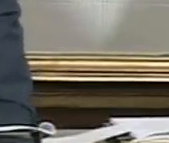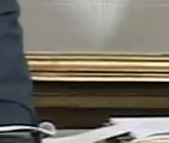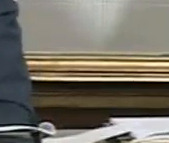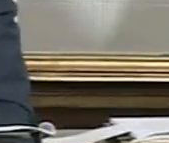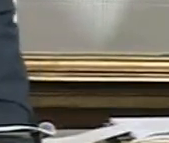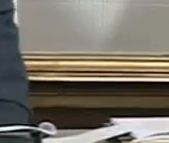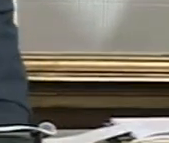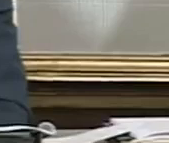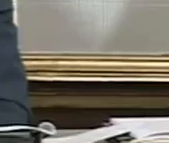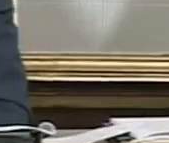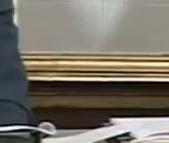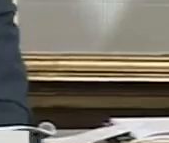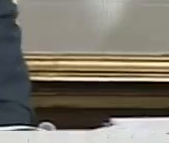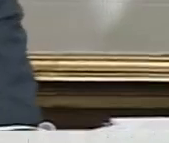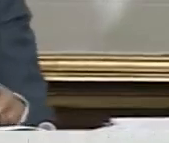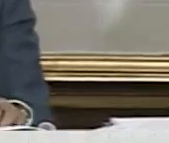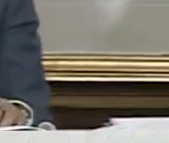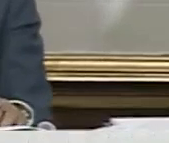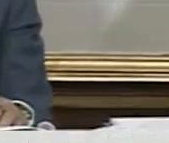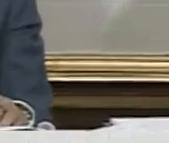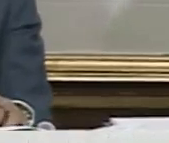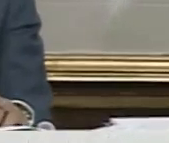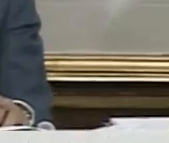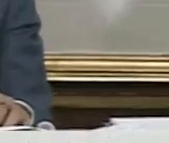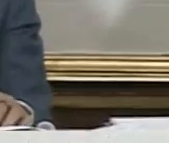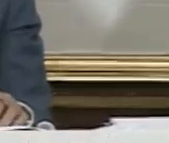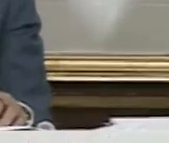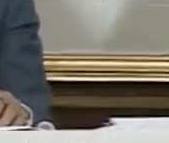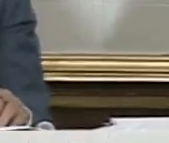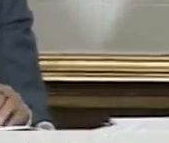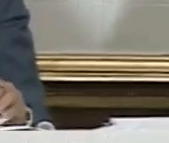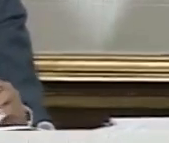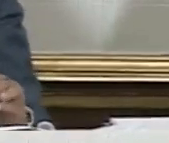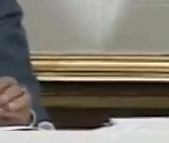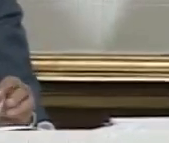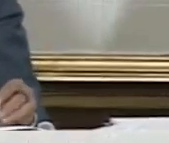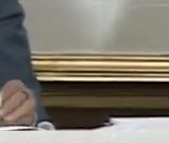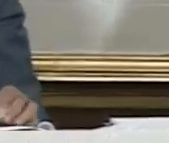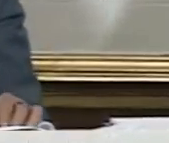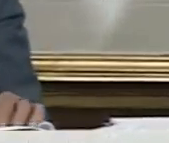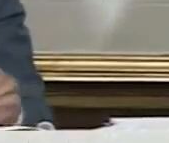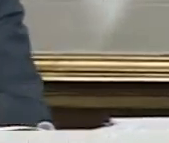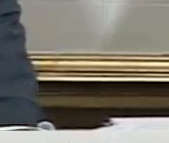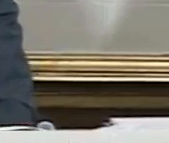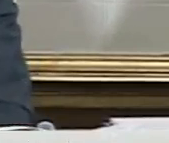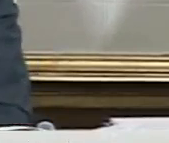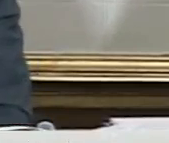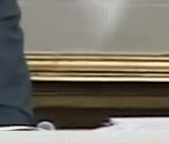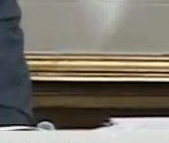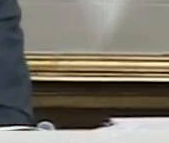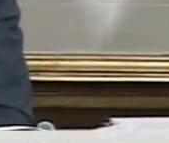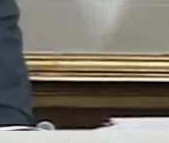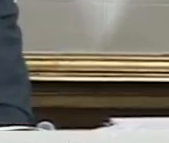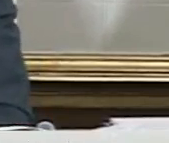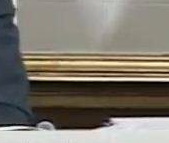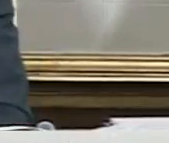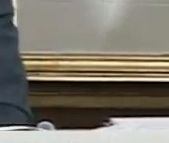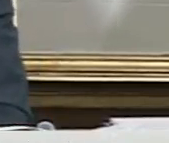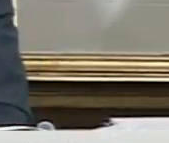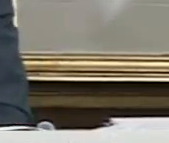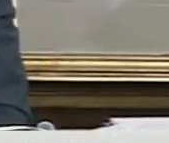aliento, de solidaridad, este abrazo con nuestro querido viejo Héctor